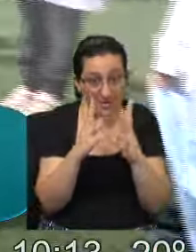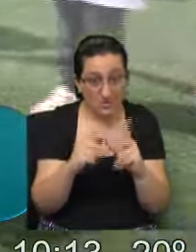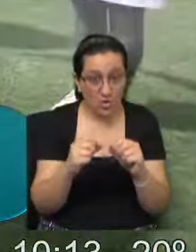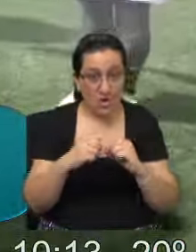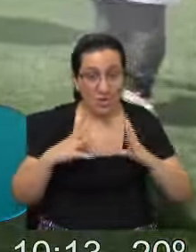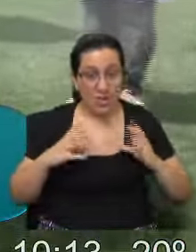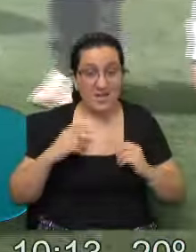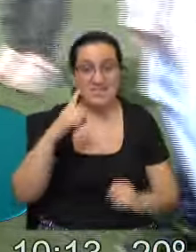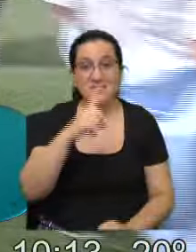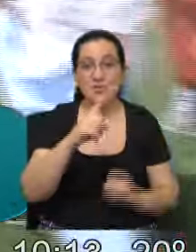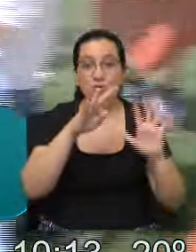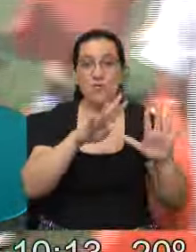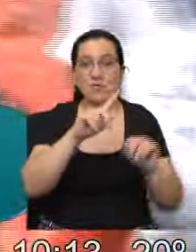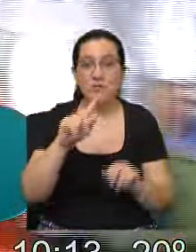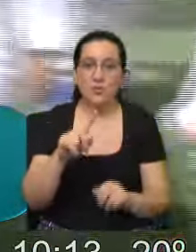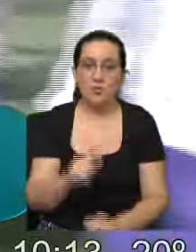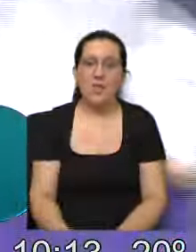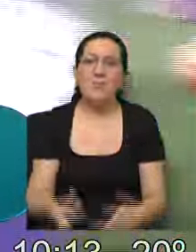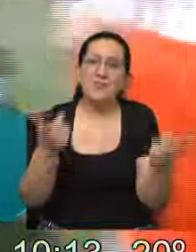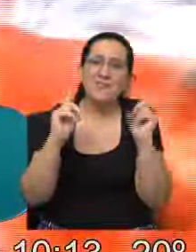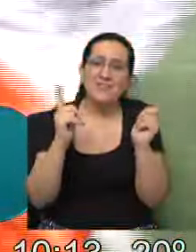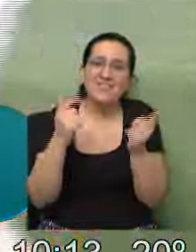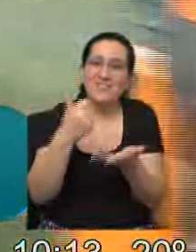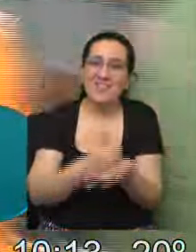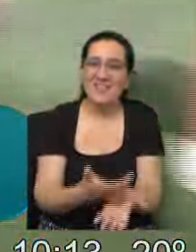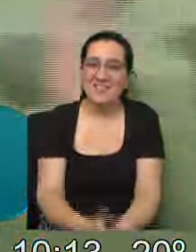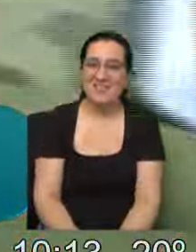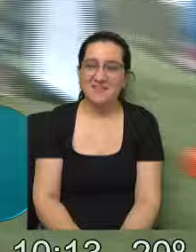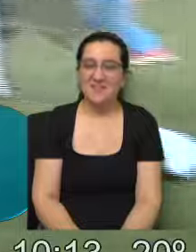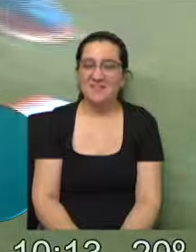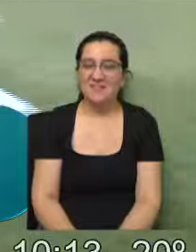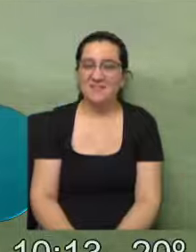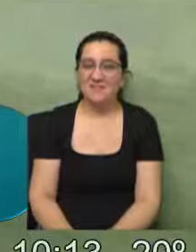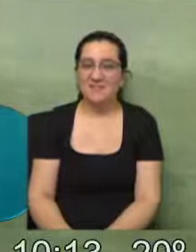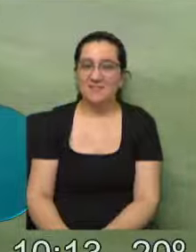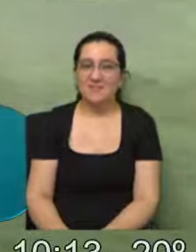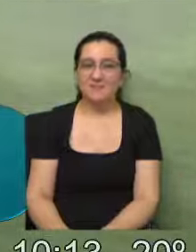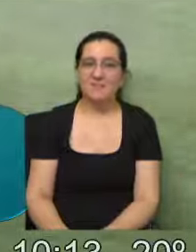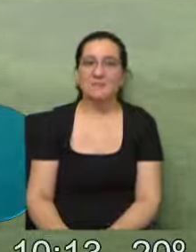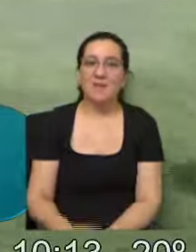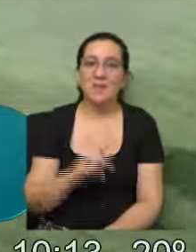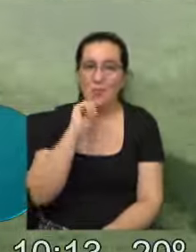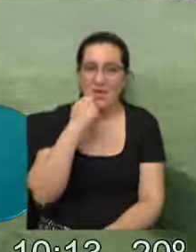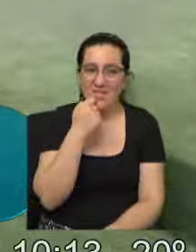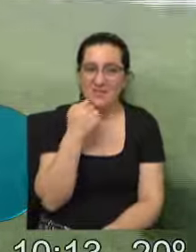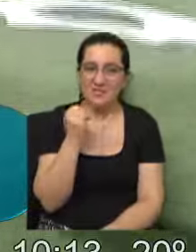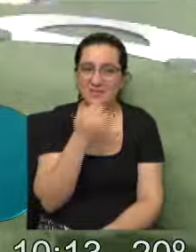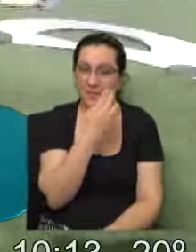19 Qué divertido estar ahí es increíble ser un niño es